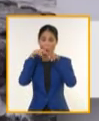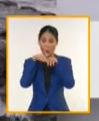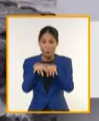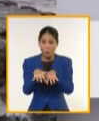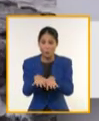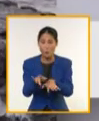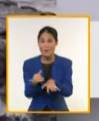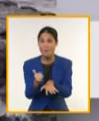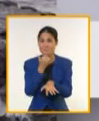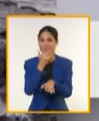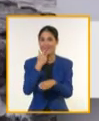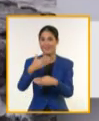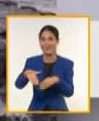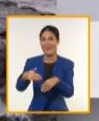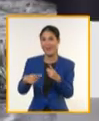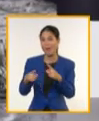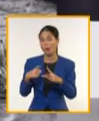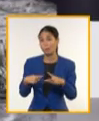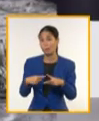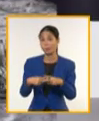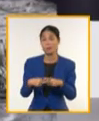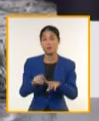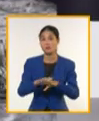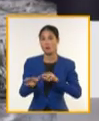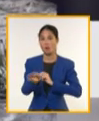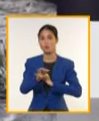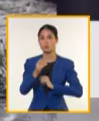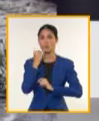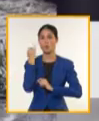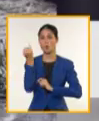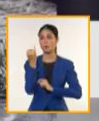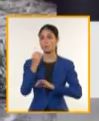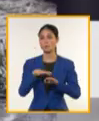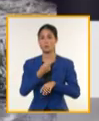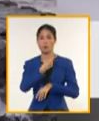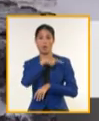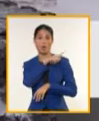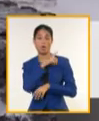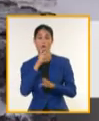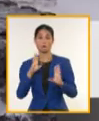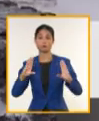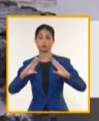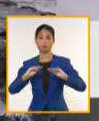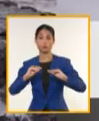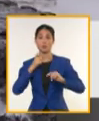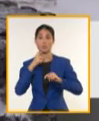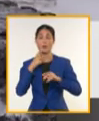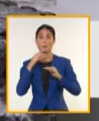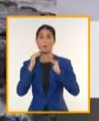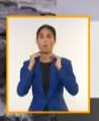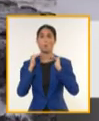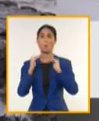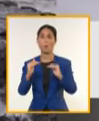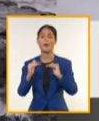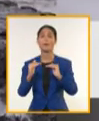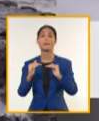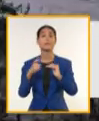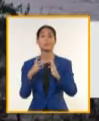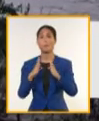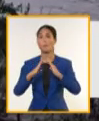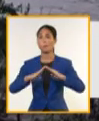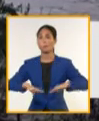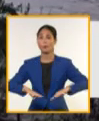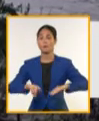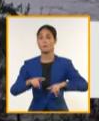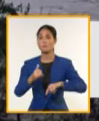carretera central. En este municipio se reportó desde la noche de ayer la afectación del puente provisional que daba acceso al Consejo Popular